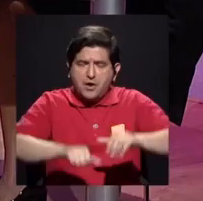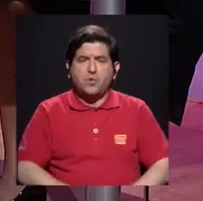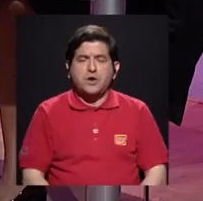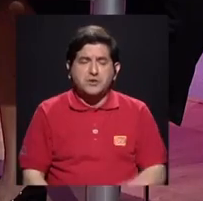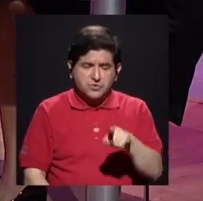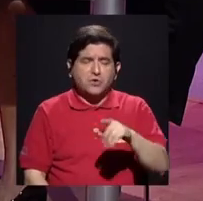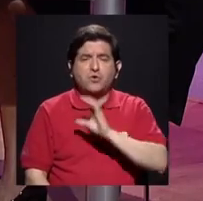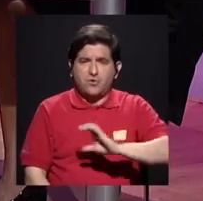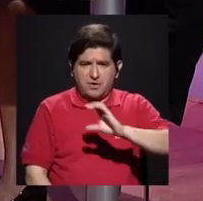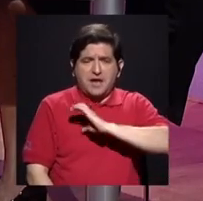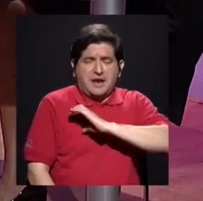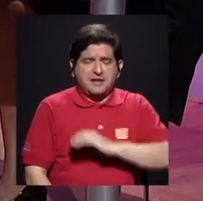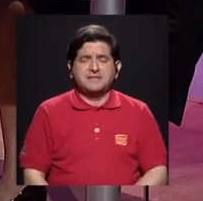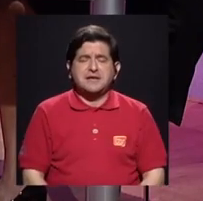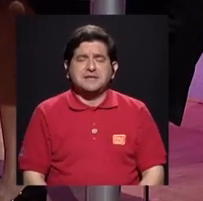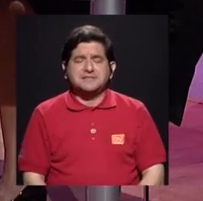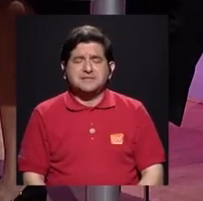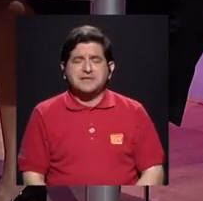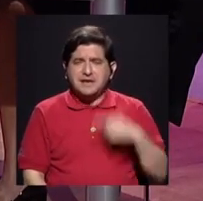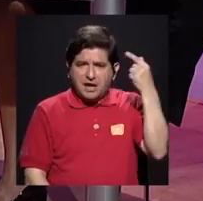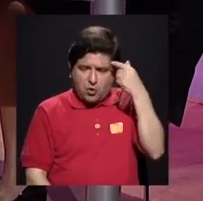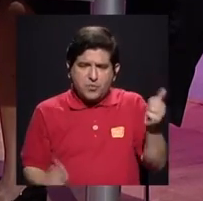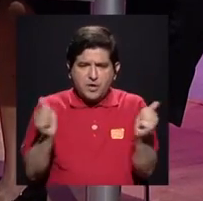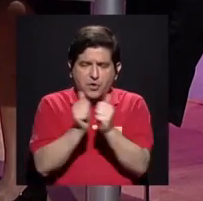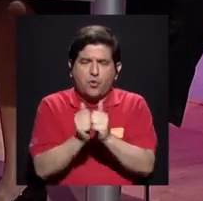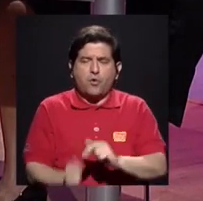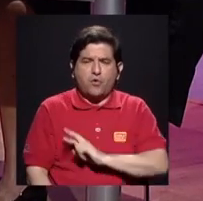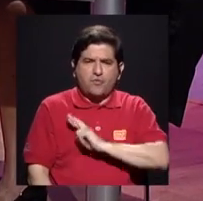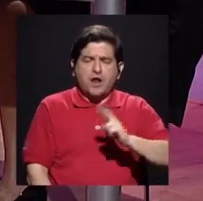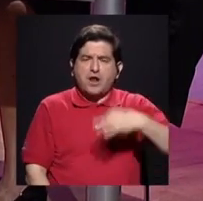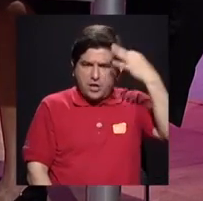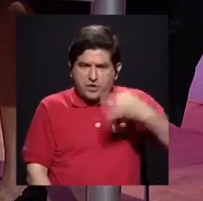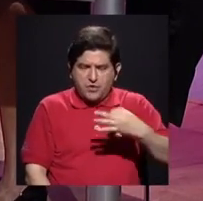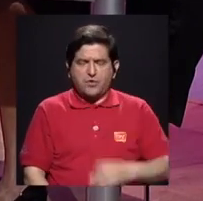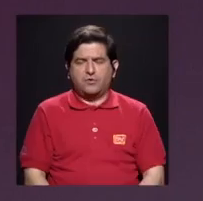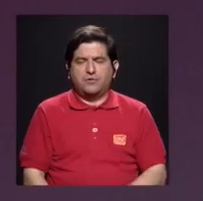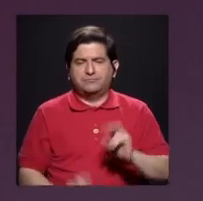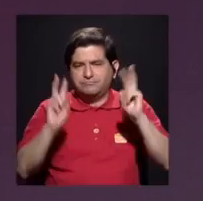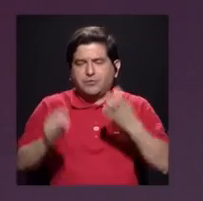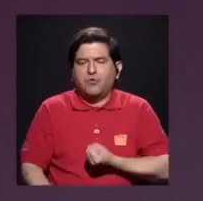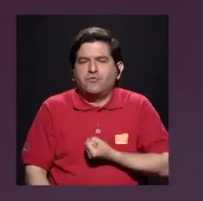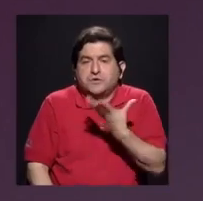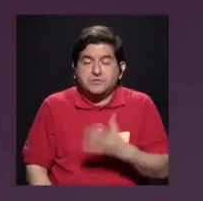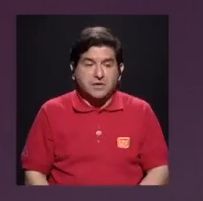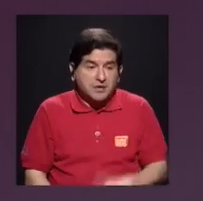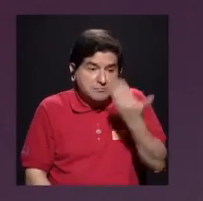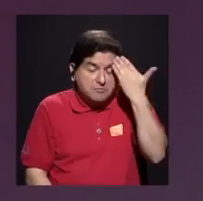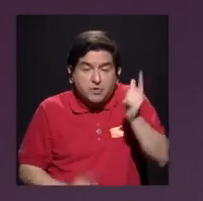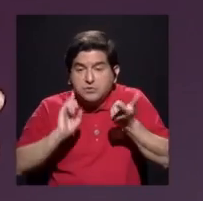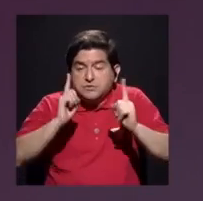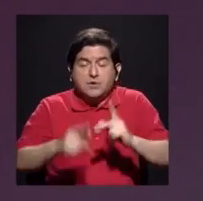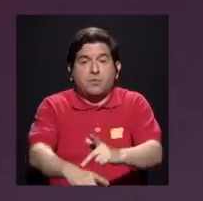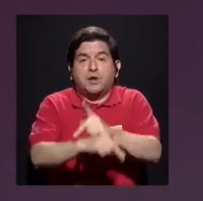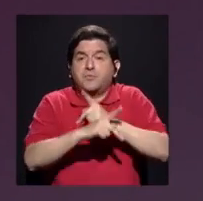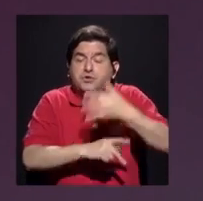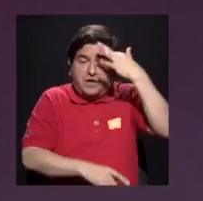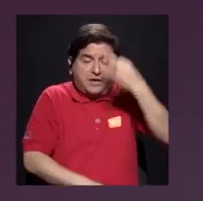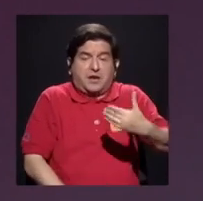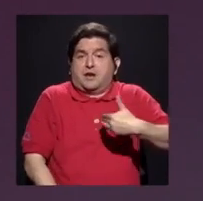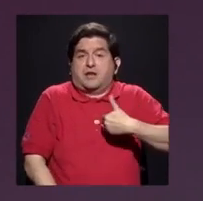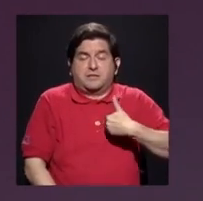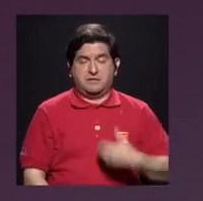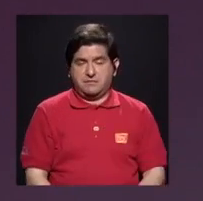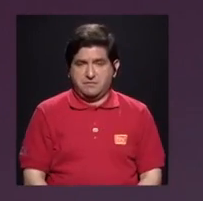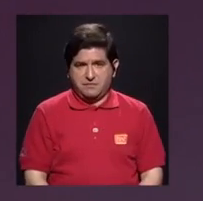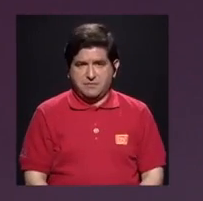confesionalidad católica del estado no sé qué garantía asumen que pueden tener o qué protección pueden tener yo